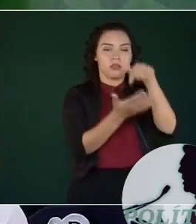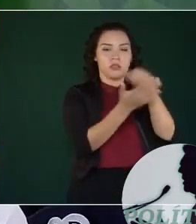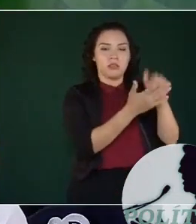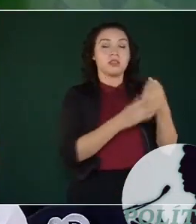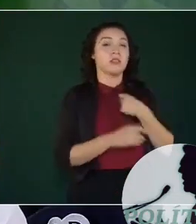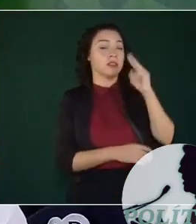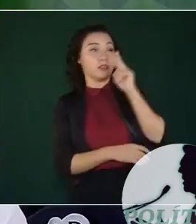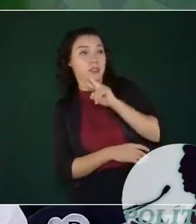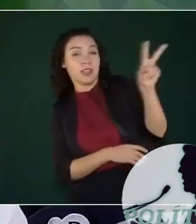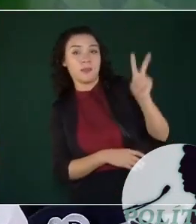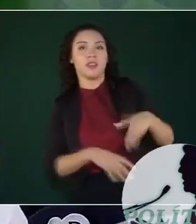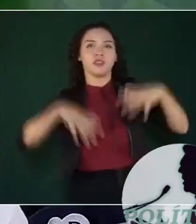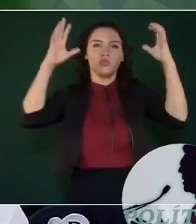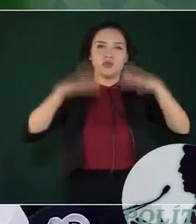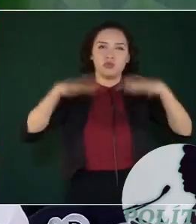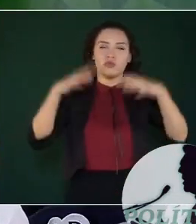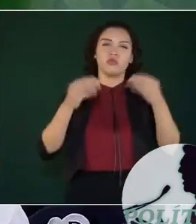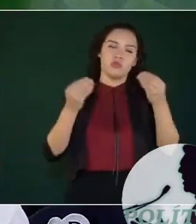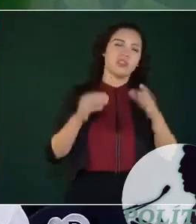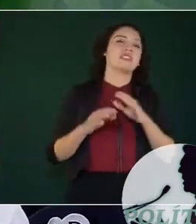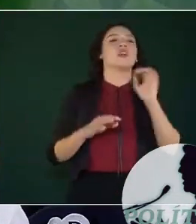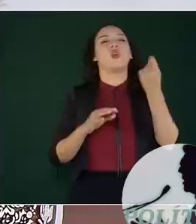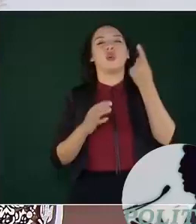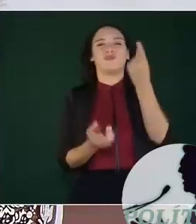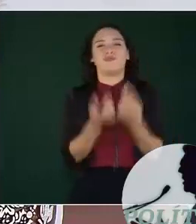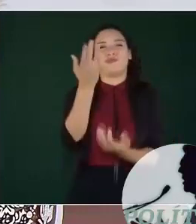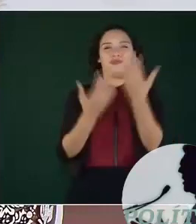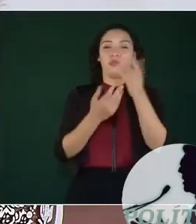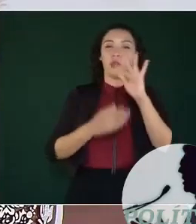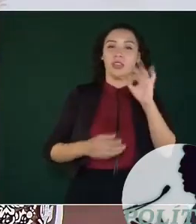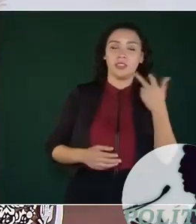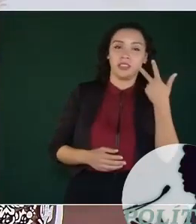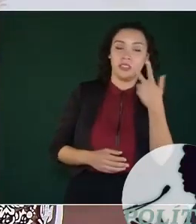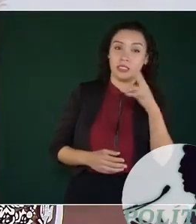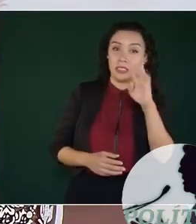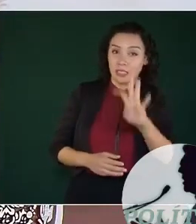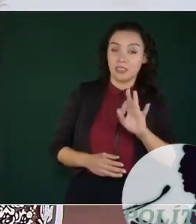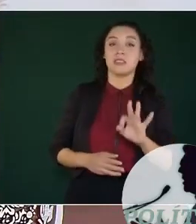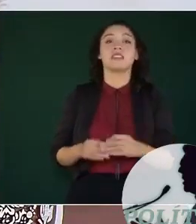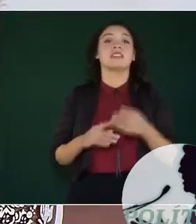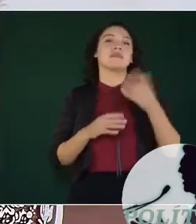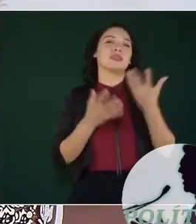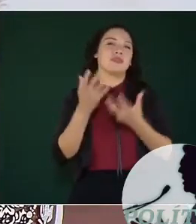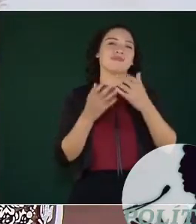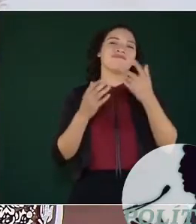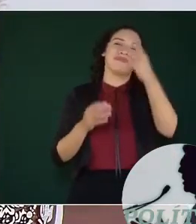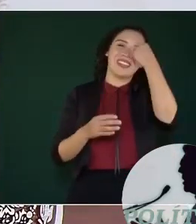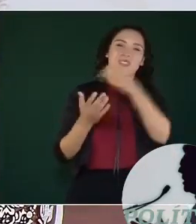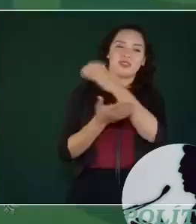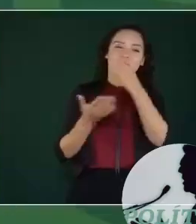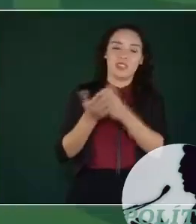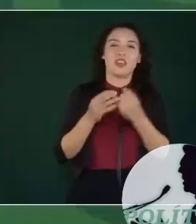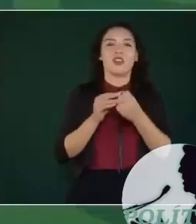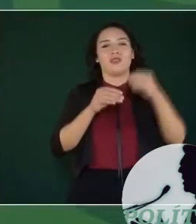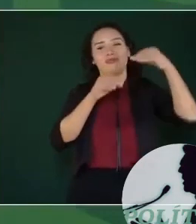podemos ver, lluvias severas 47, incendios forestales 43, incendios urbanos 29, derrames